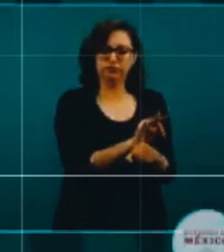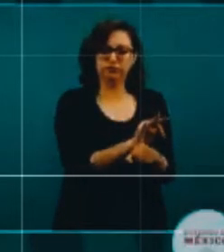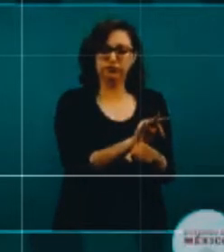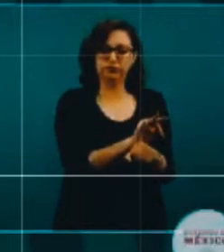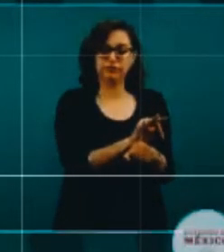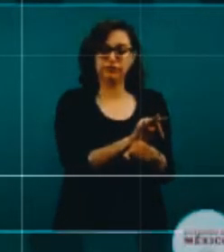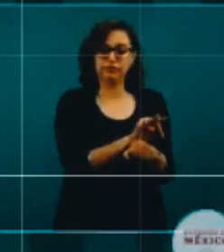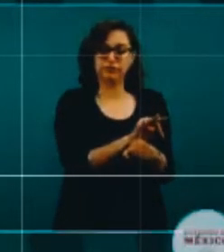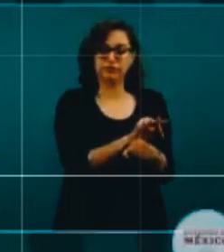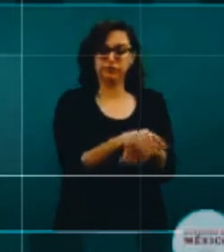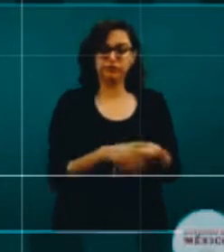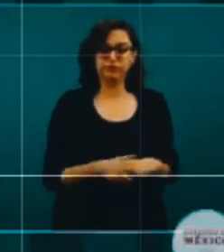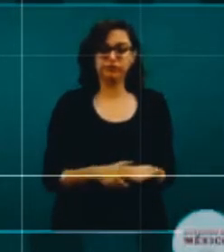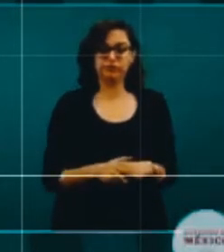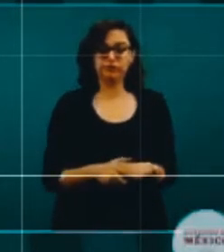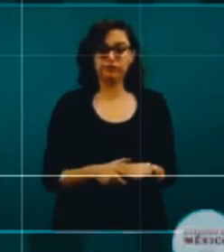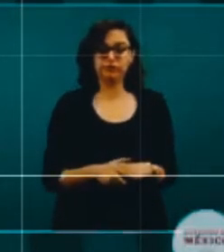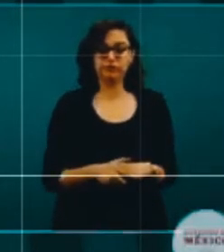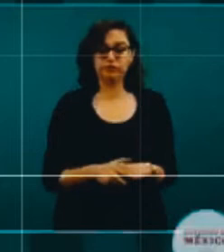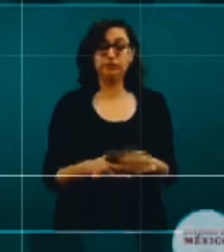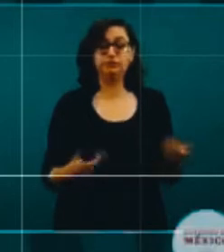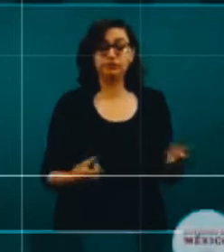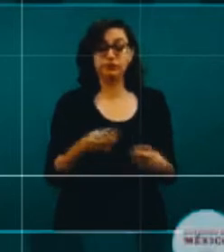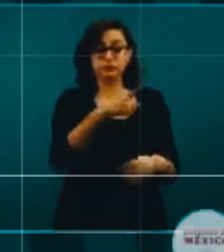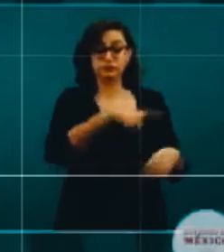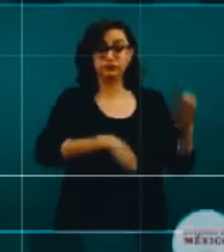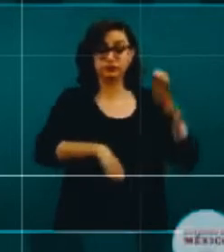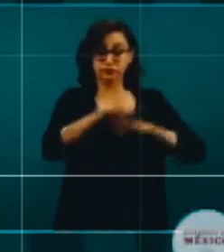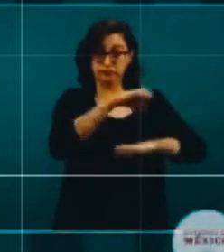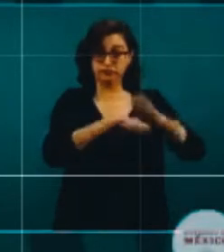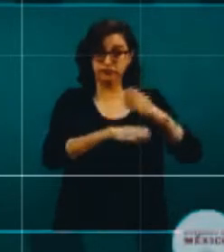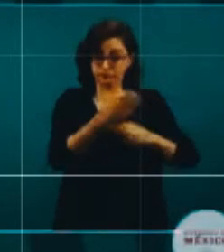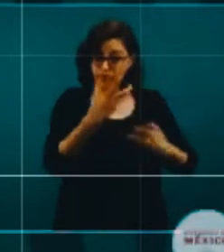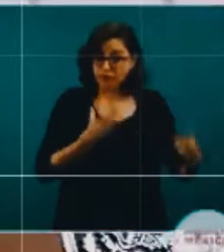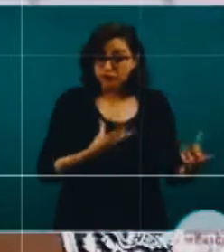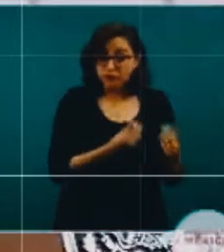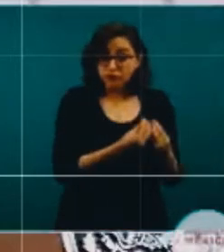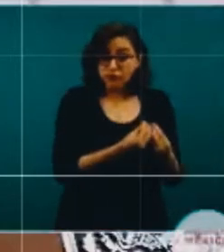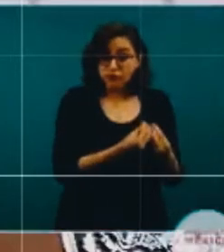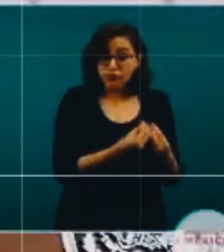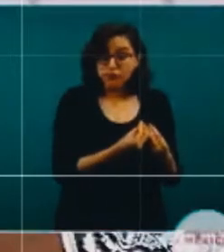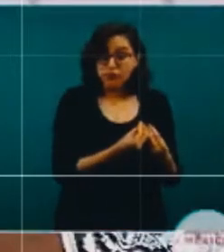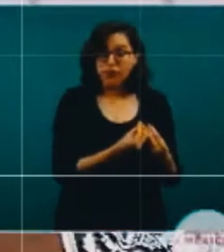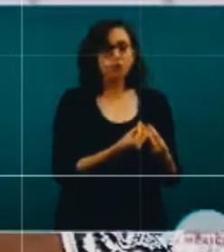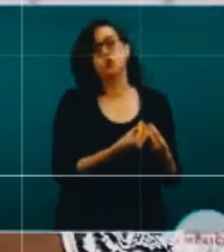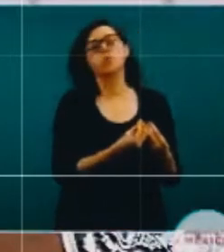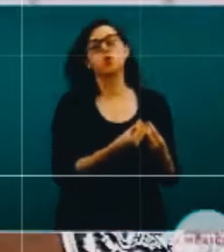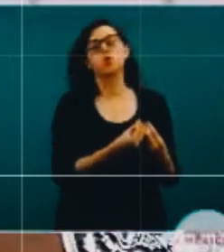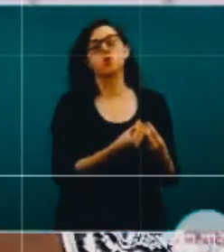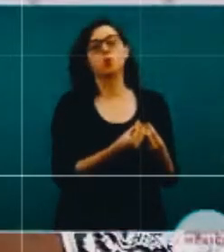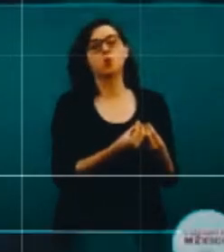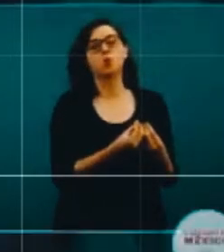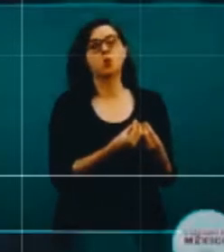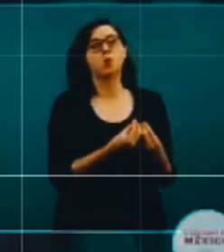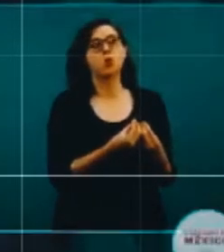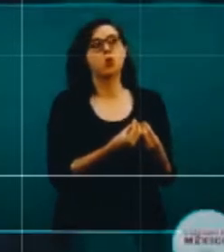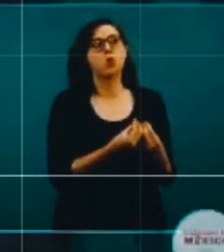incluso no solo proempresarial, un periodismo